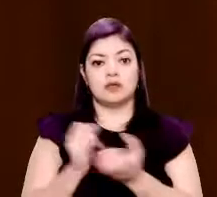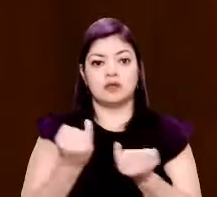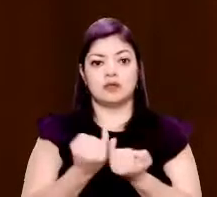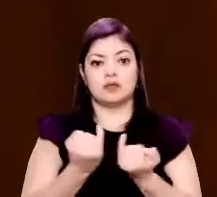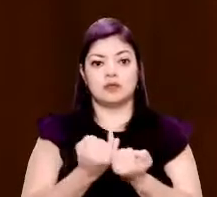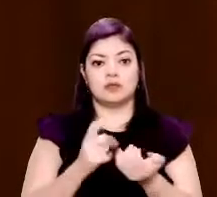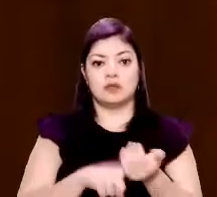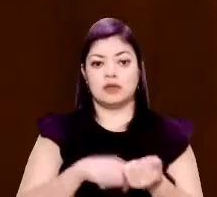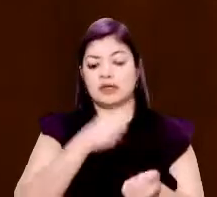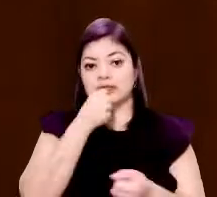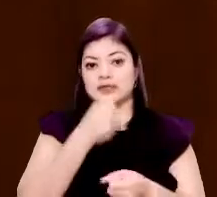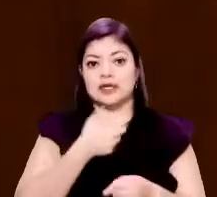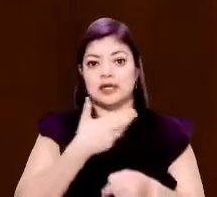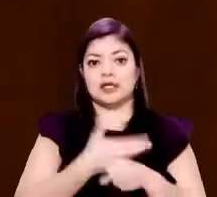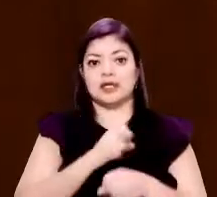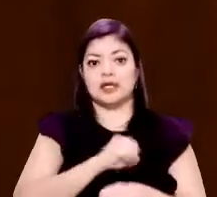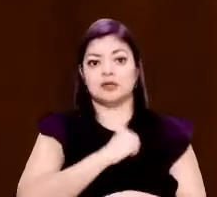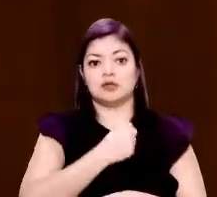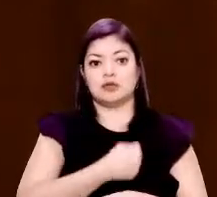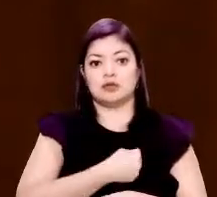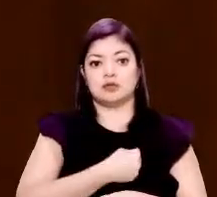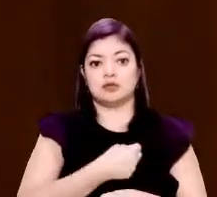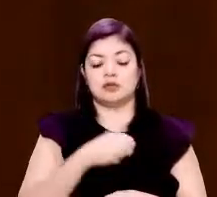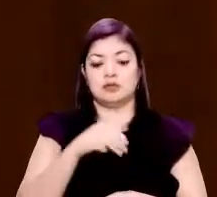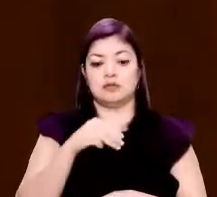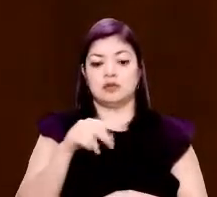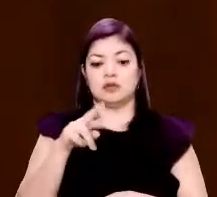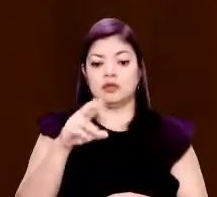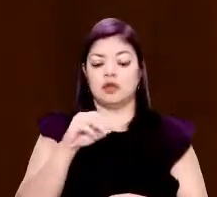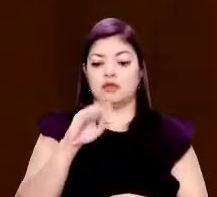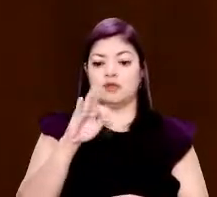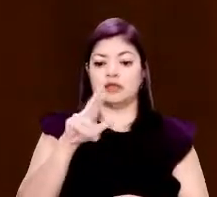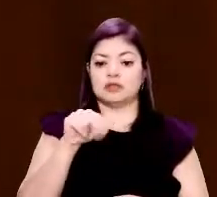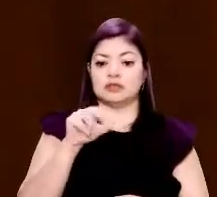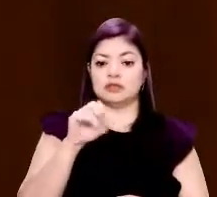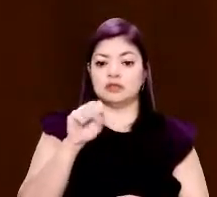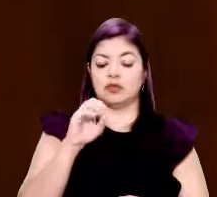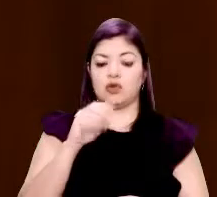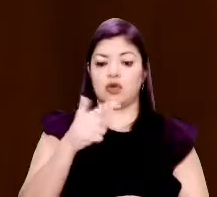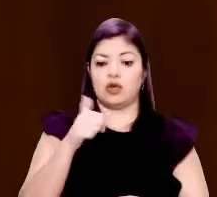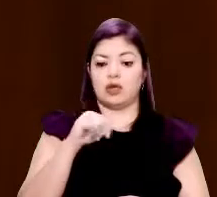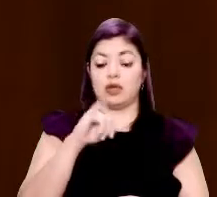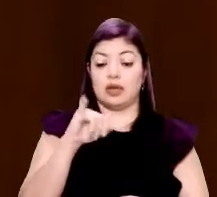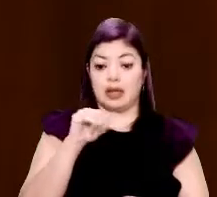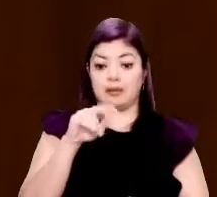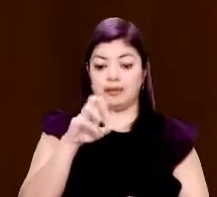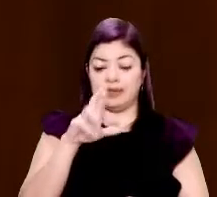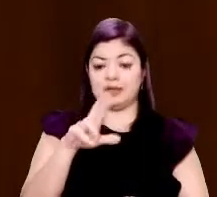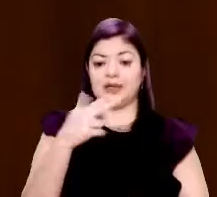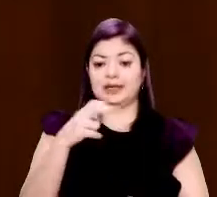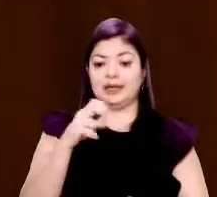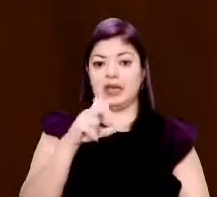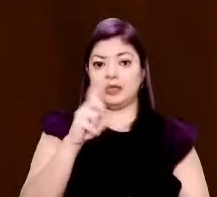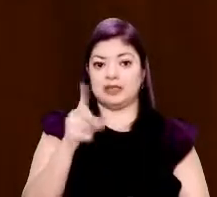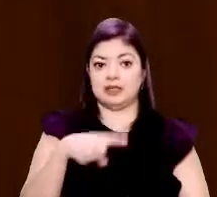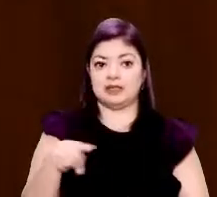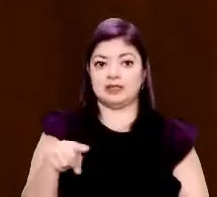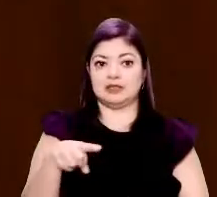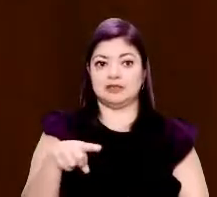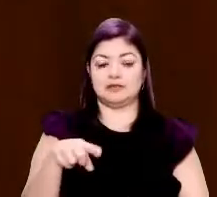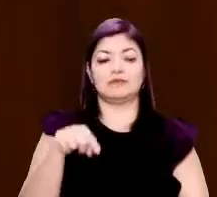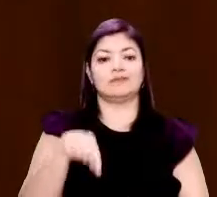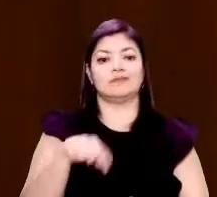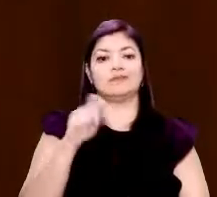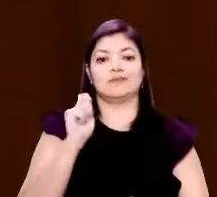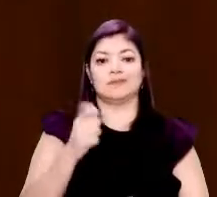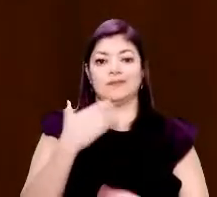del secretario de Salud, maestro Francisco Javier Fernández Clamot. Bienvenido a esta, la